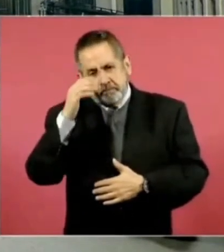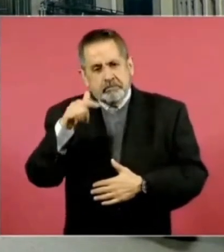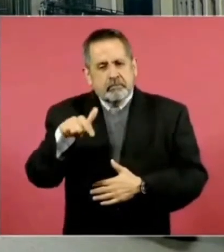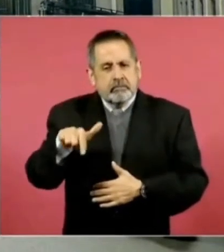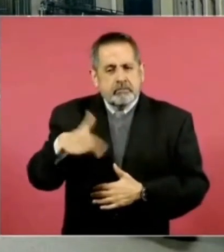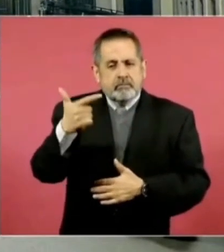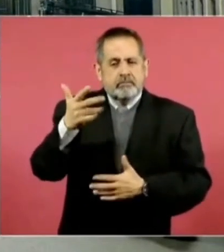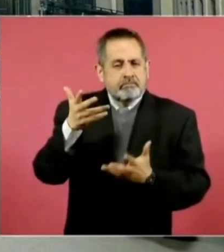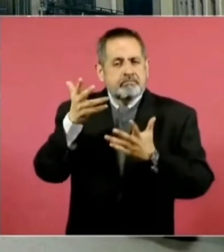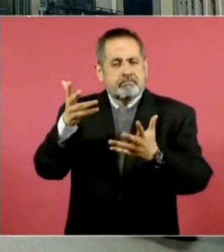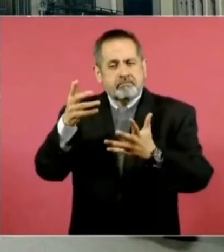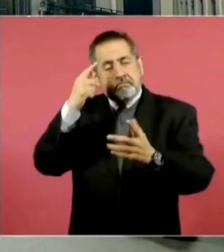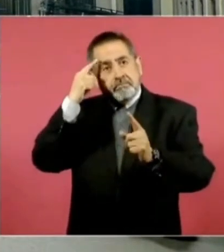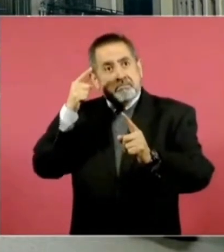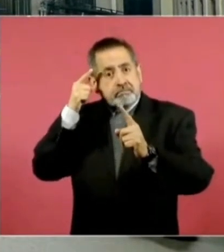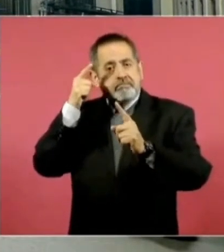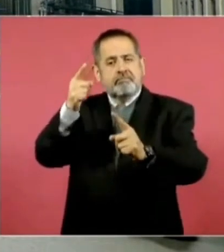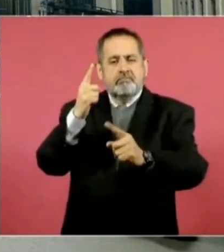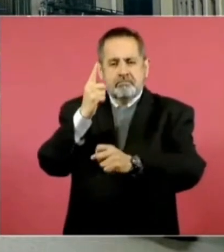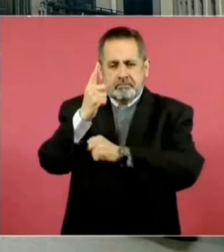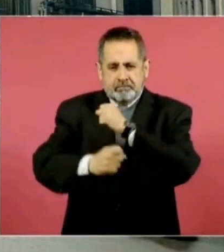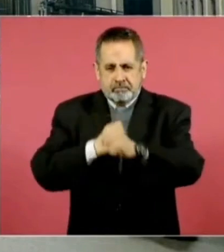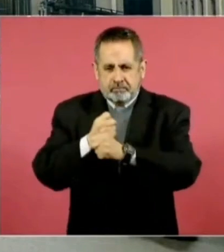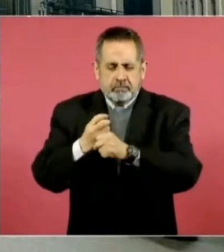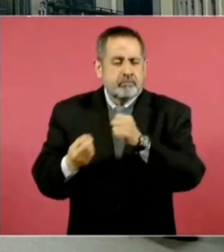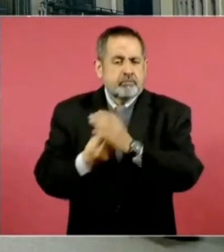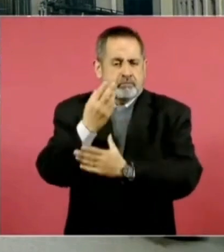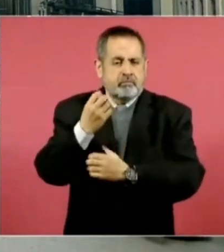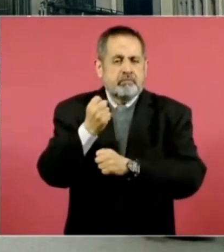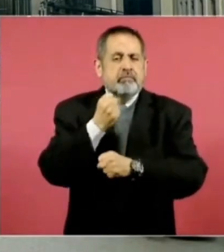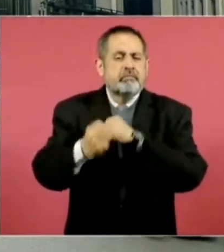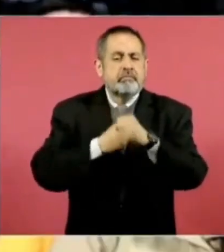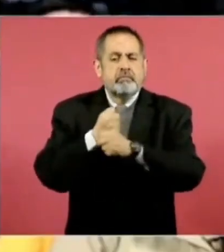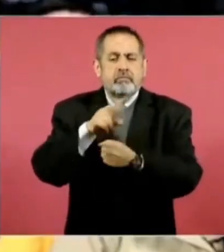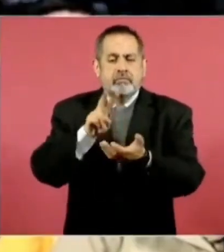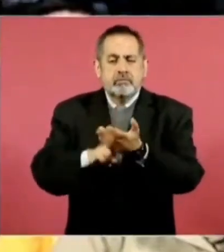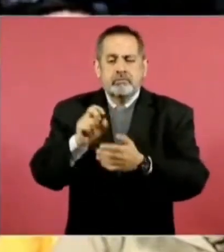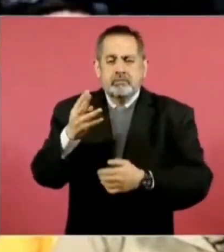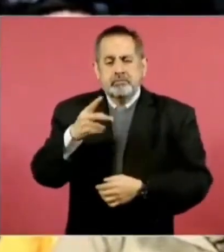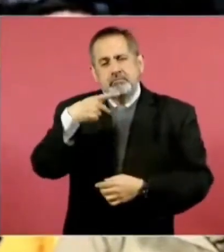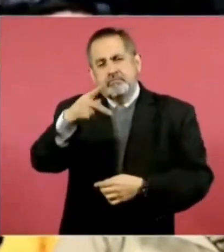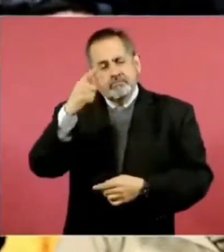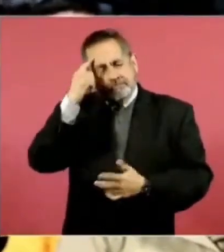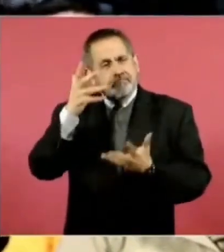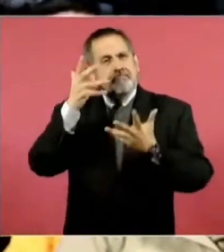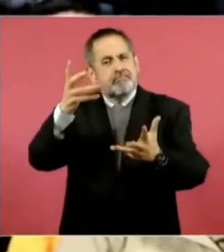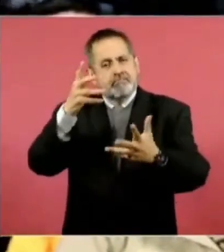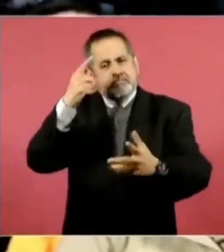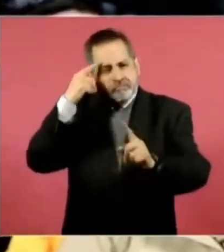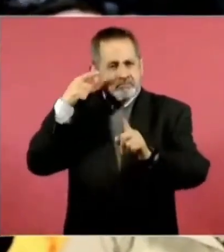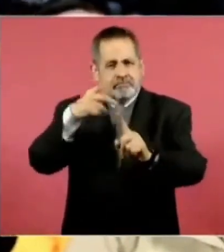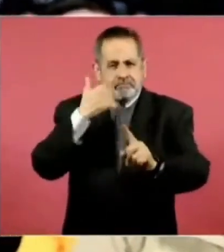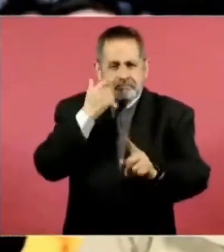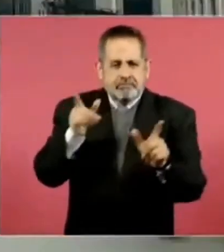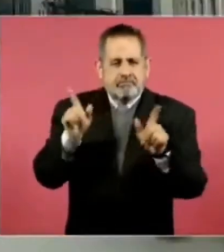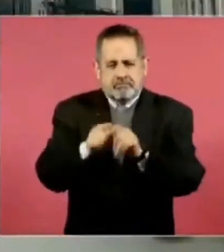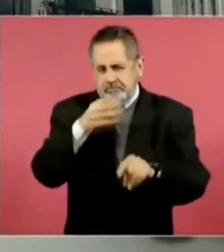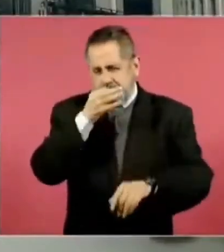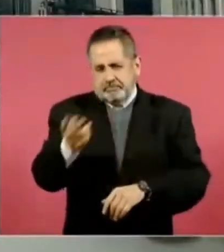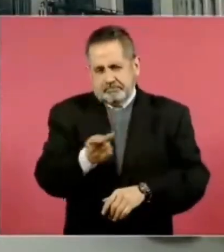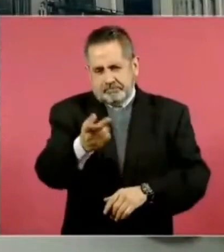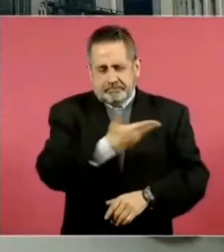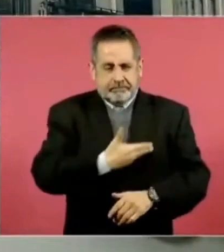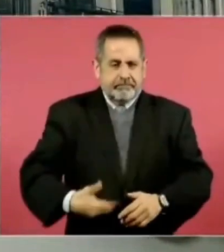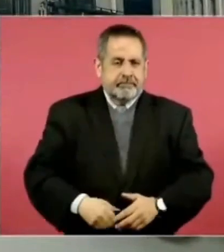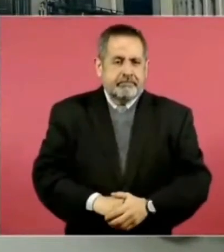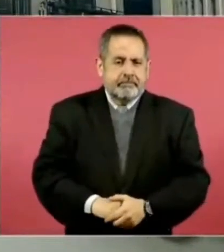el año nuevo, para el 2024, o los deseos que usted tiene en general para el próximo año. Gracias, presidente. Es